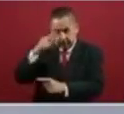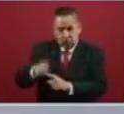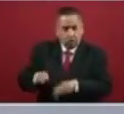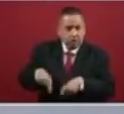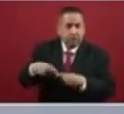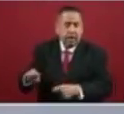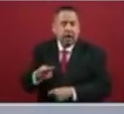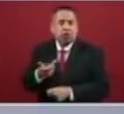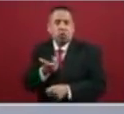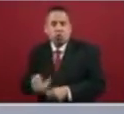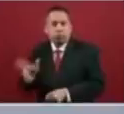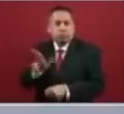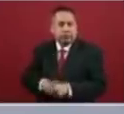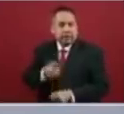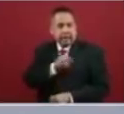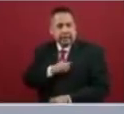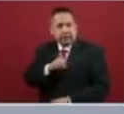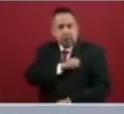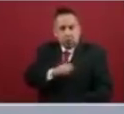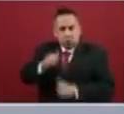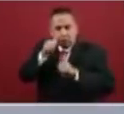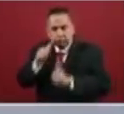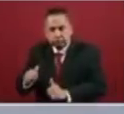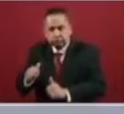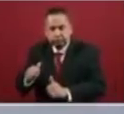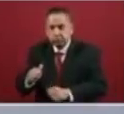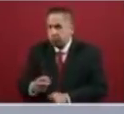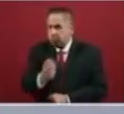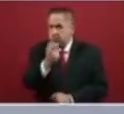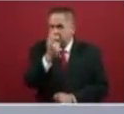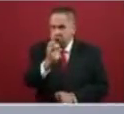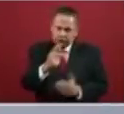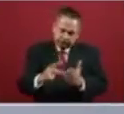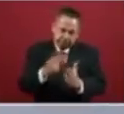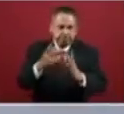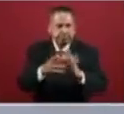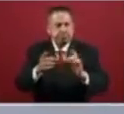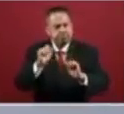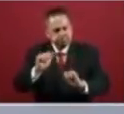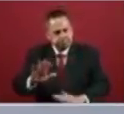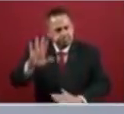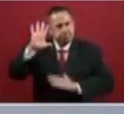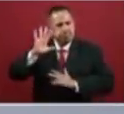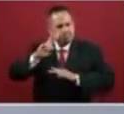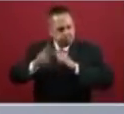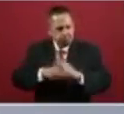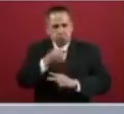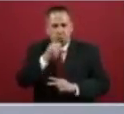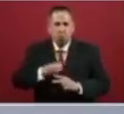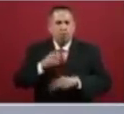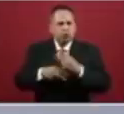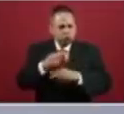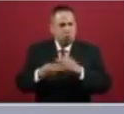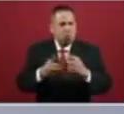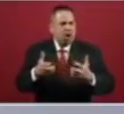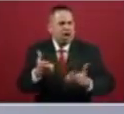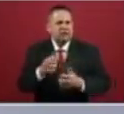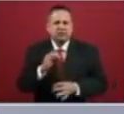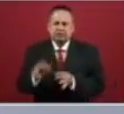salud. Por eso reitero el compromiso de